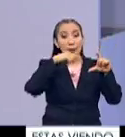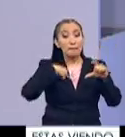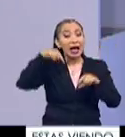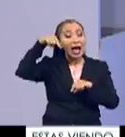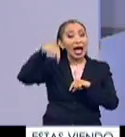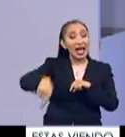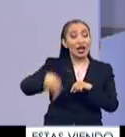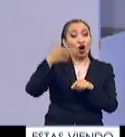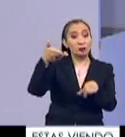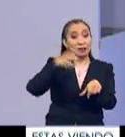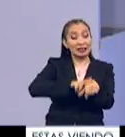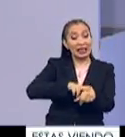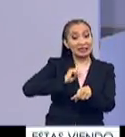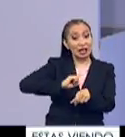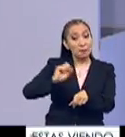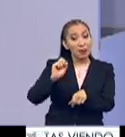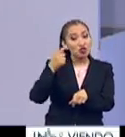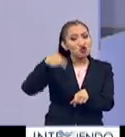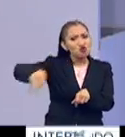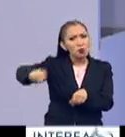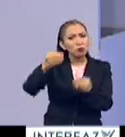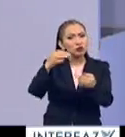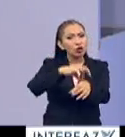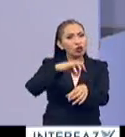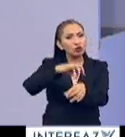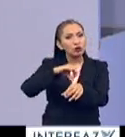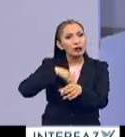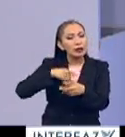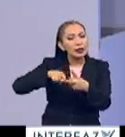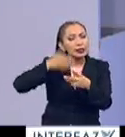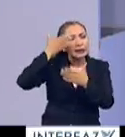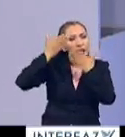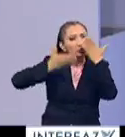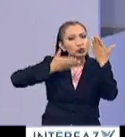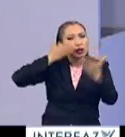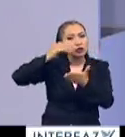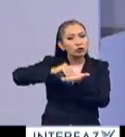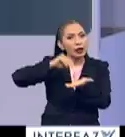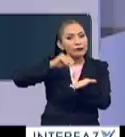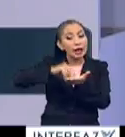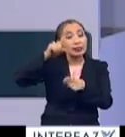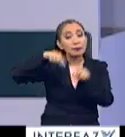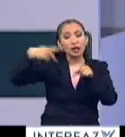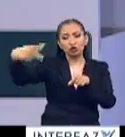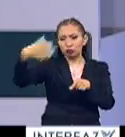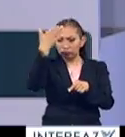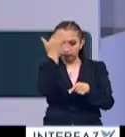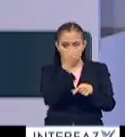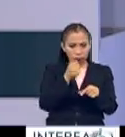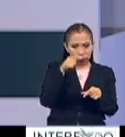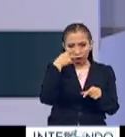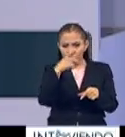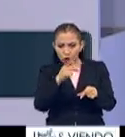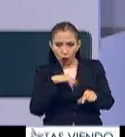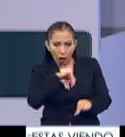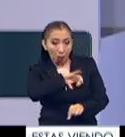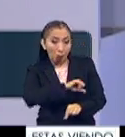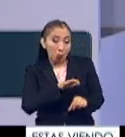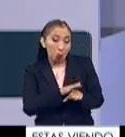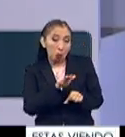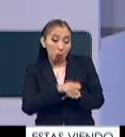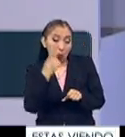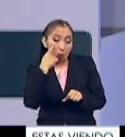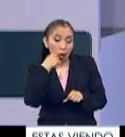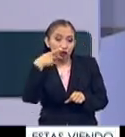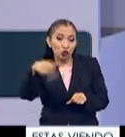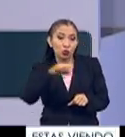en mi hospital en particular son muchos médicos en formación y cada uno, dependiendo de las habilidades que tenga y de sus preferencias,